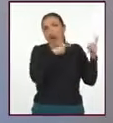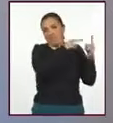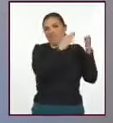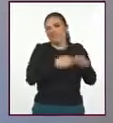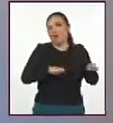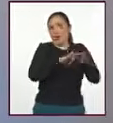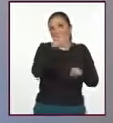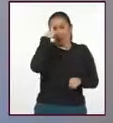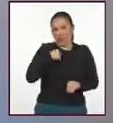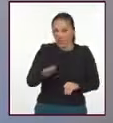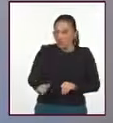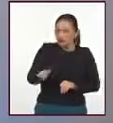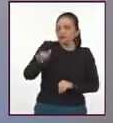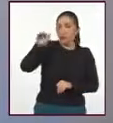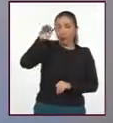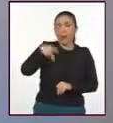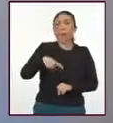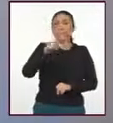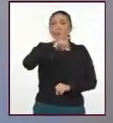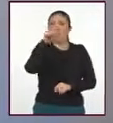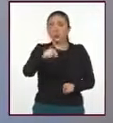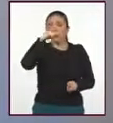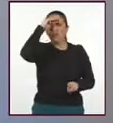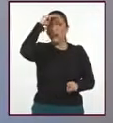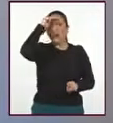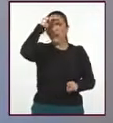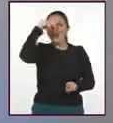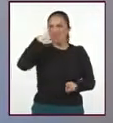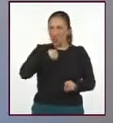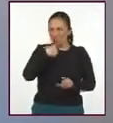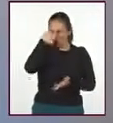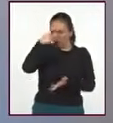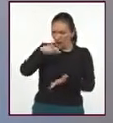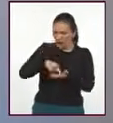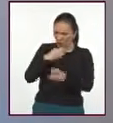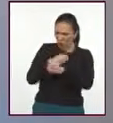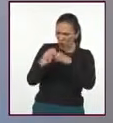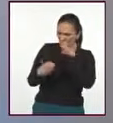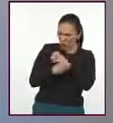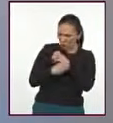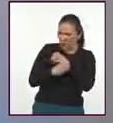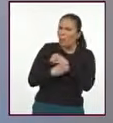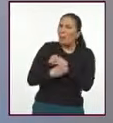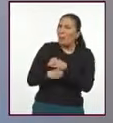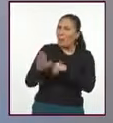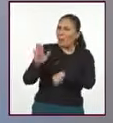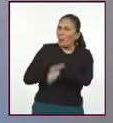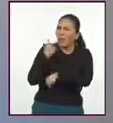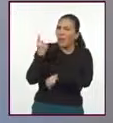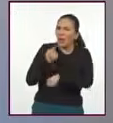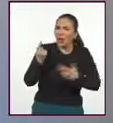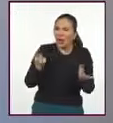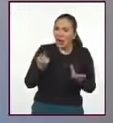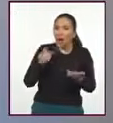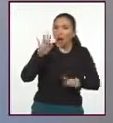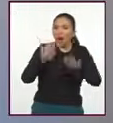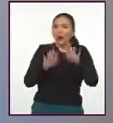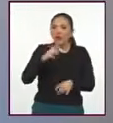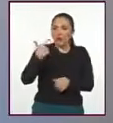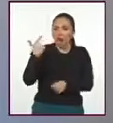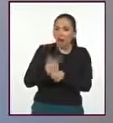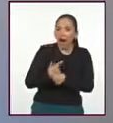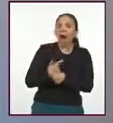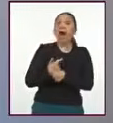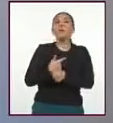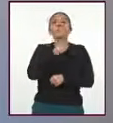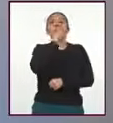embargo, cuando uno se pone a reflexionar sobre ciertas creencias, muchas de las ocasiones uno identifica que es en la misma escuela